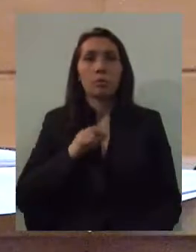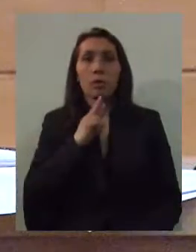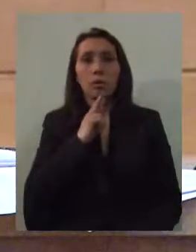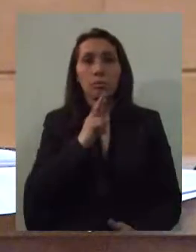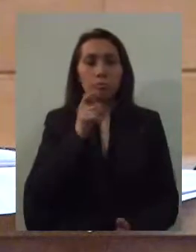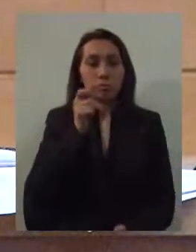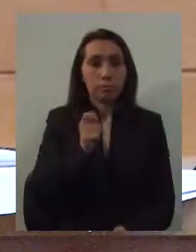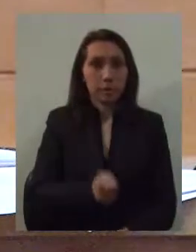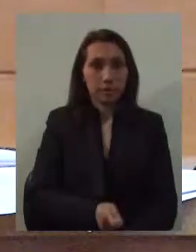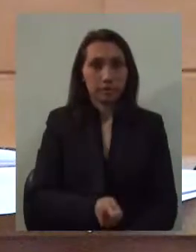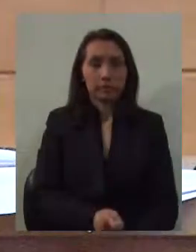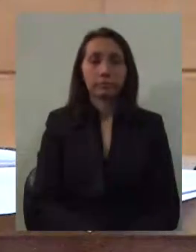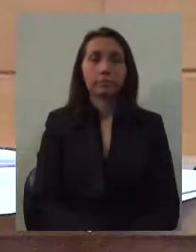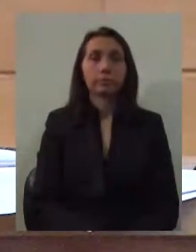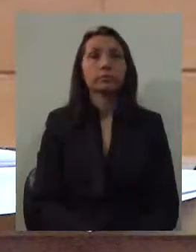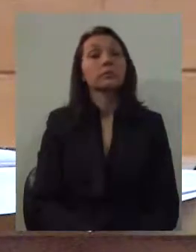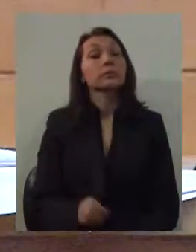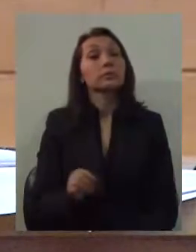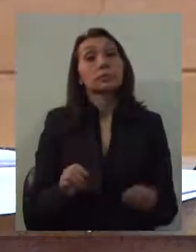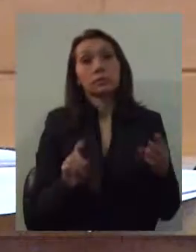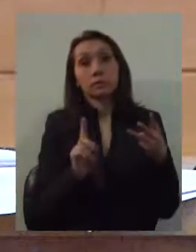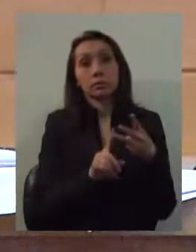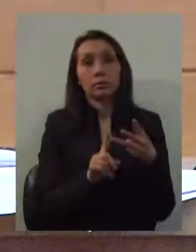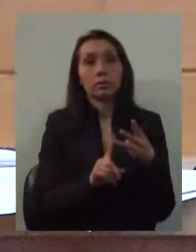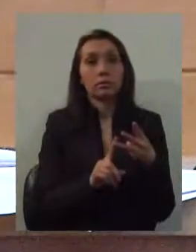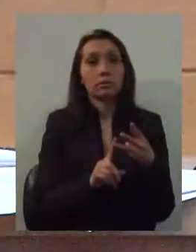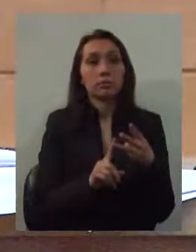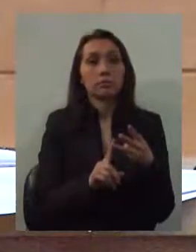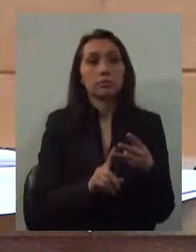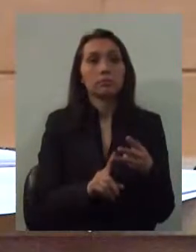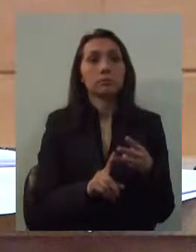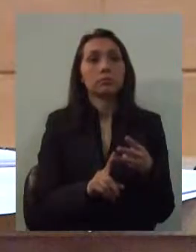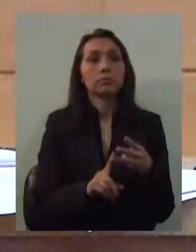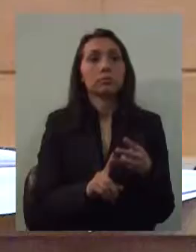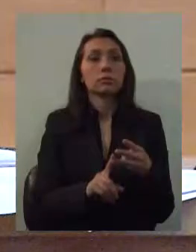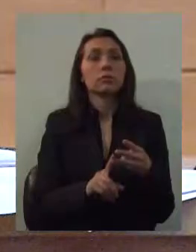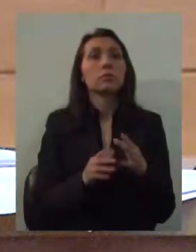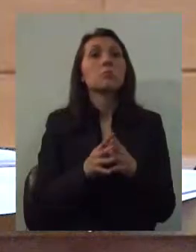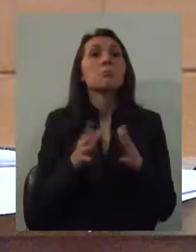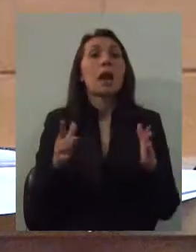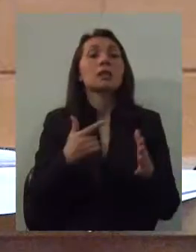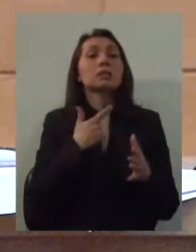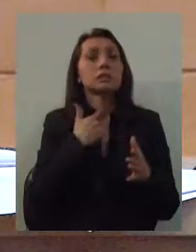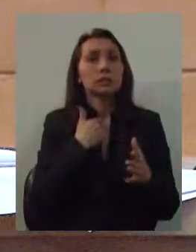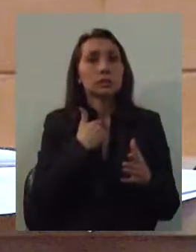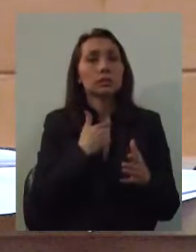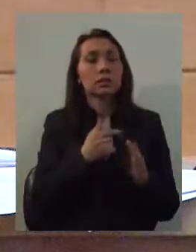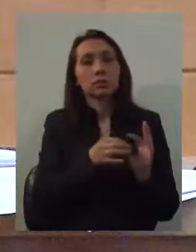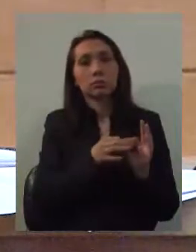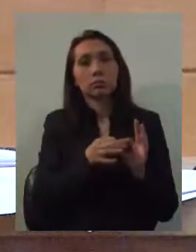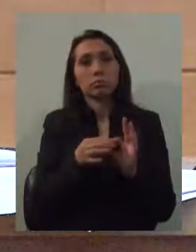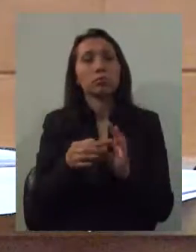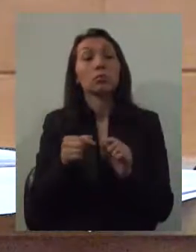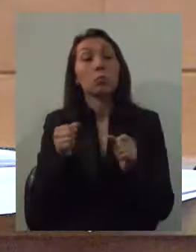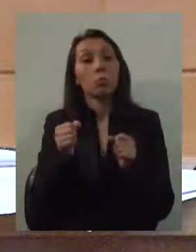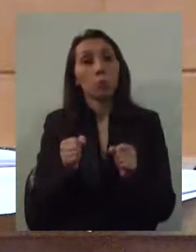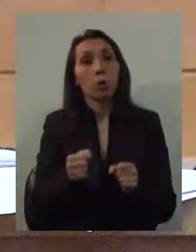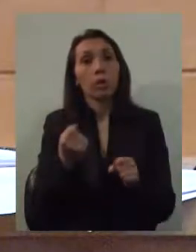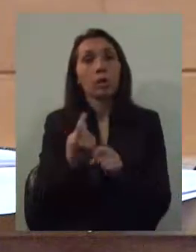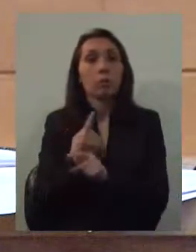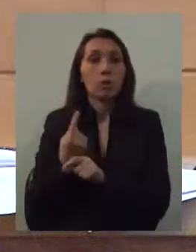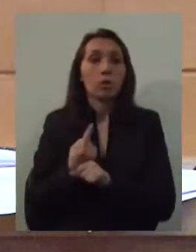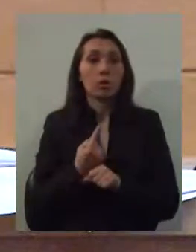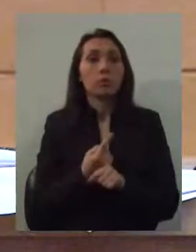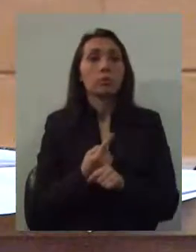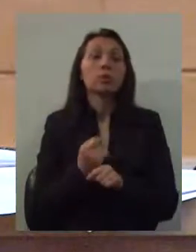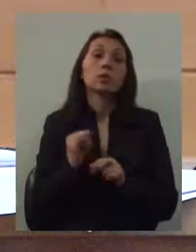sentencias. Y el tercer punto, que es el que más me interesa detallar y sobre el cual podemos conversar